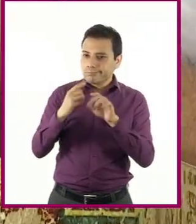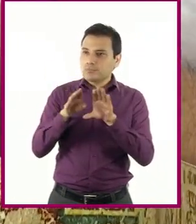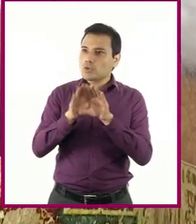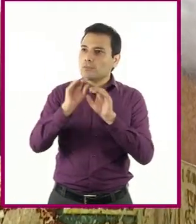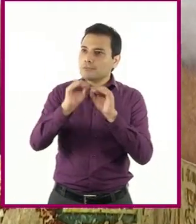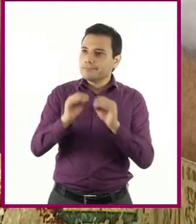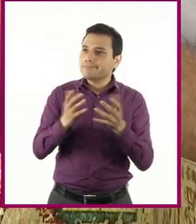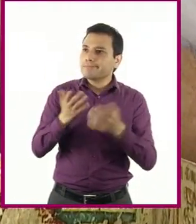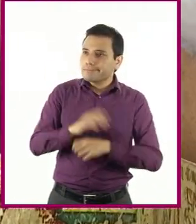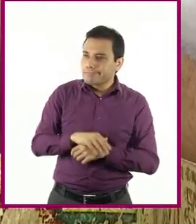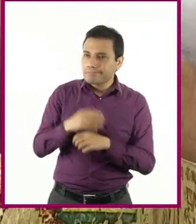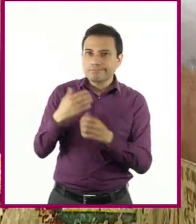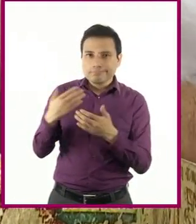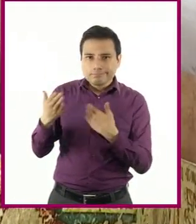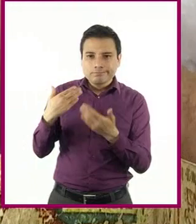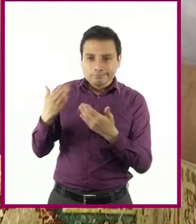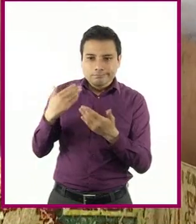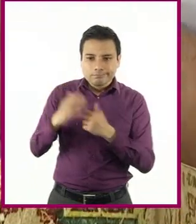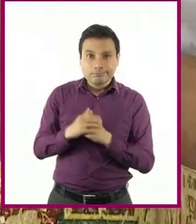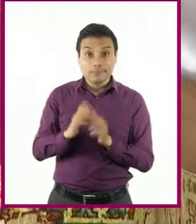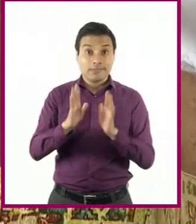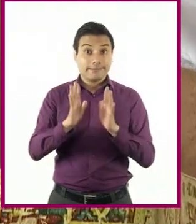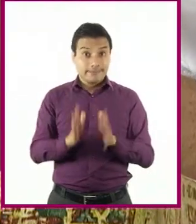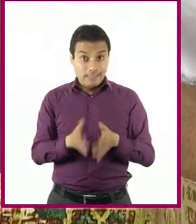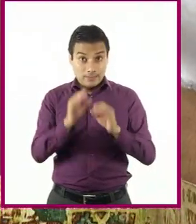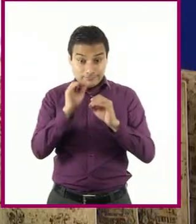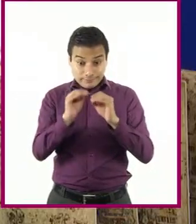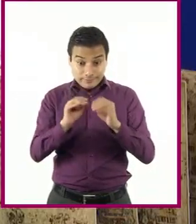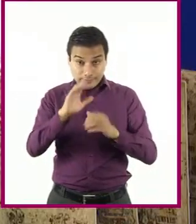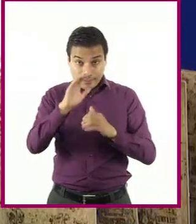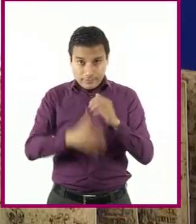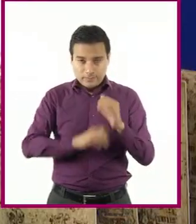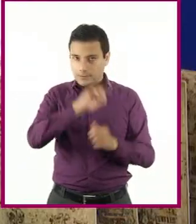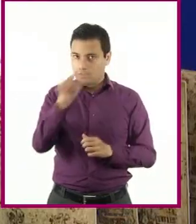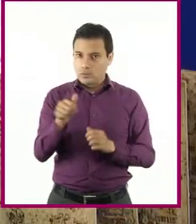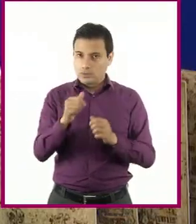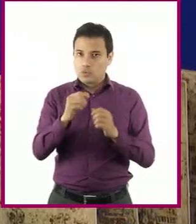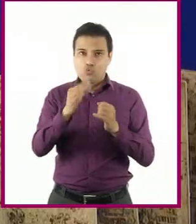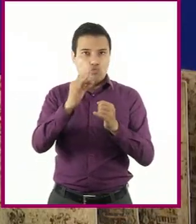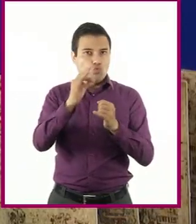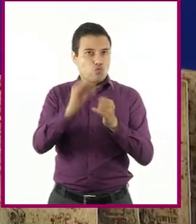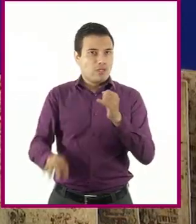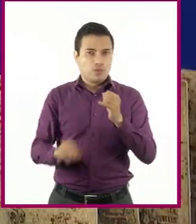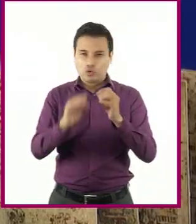presentar la historia. Al terminar este boceto, podemos comenzar la versión final.